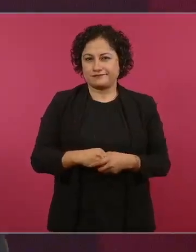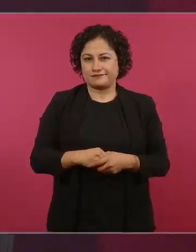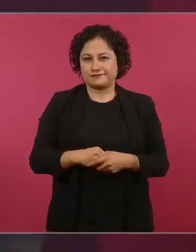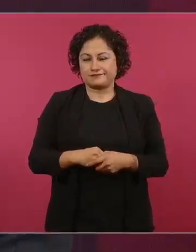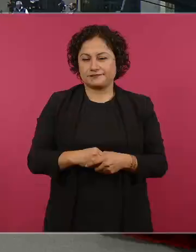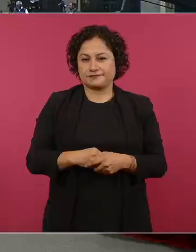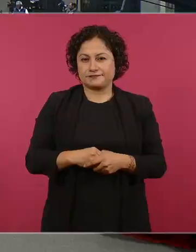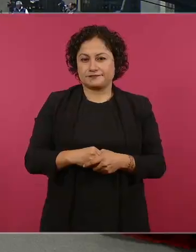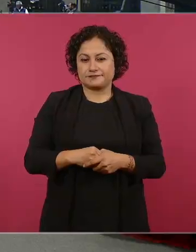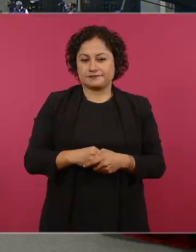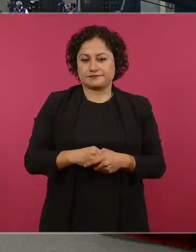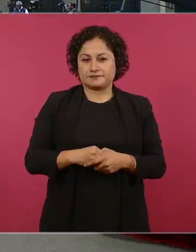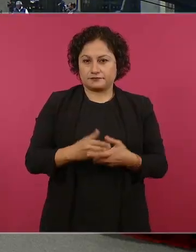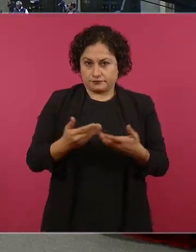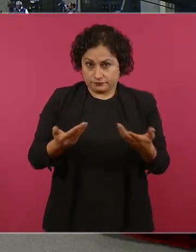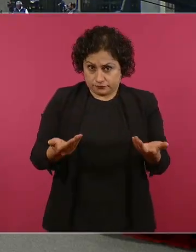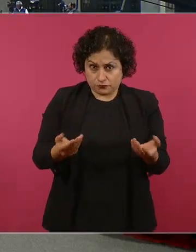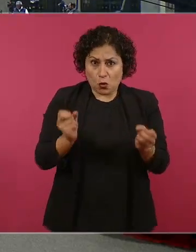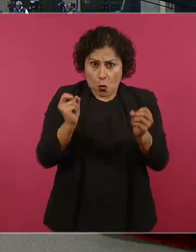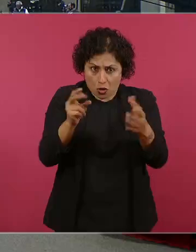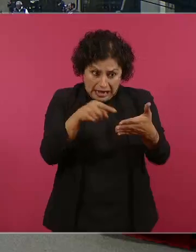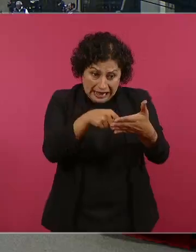A ver que prueben.